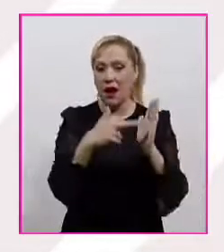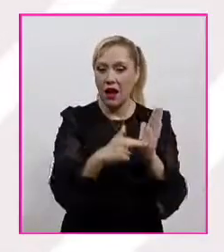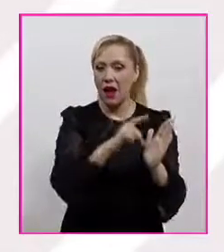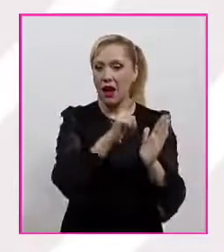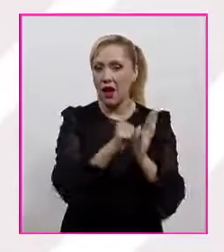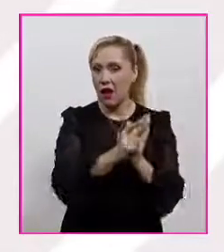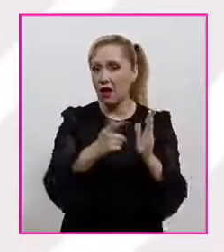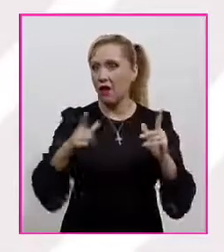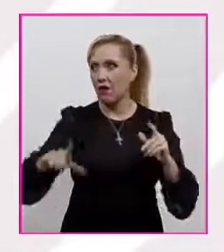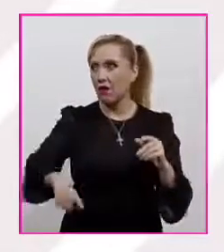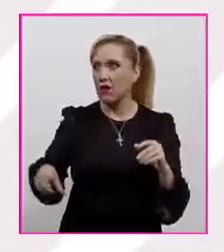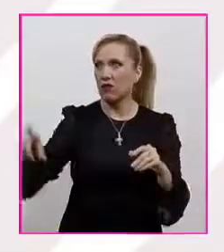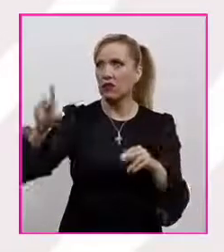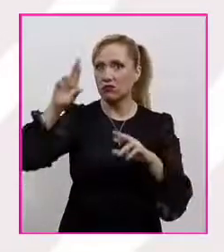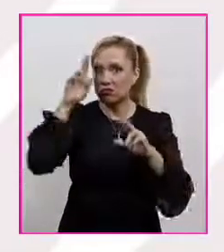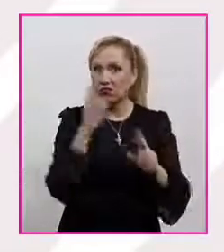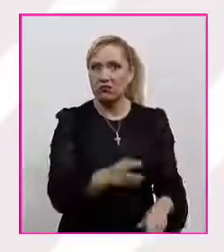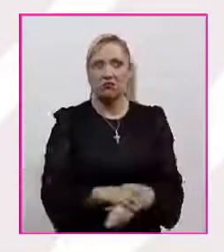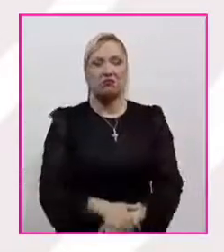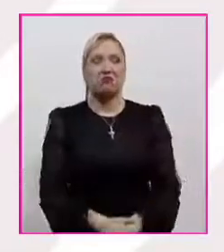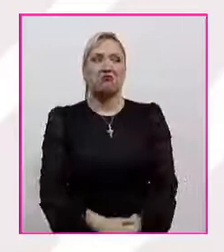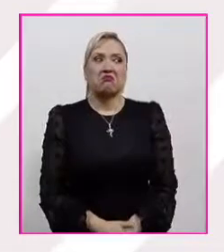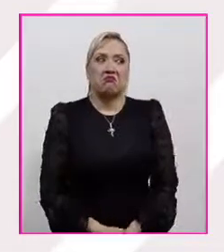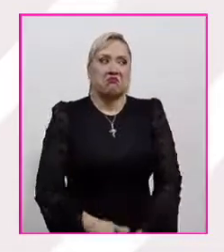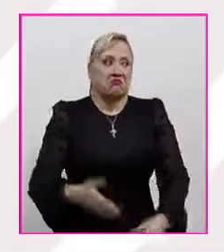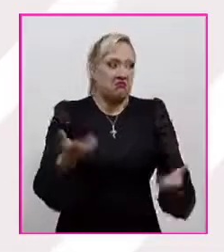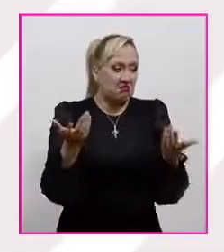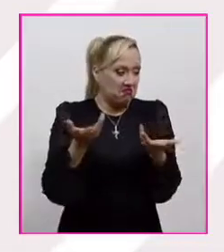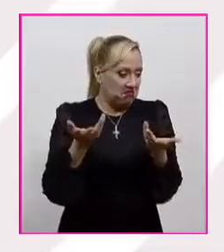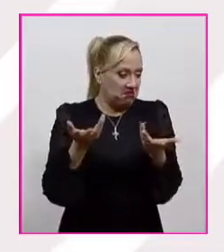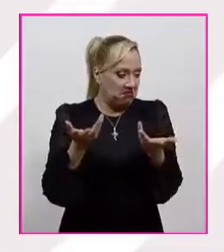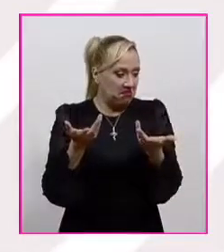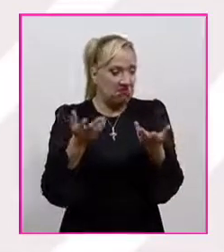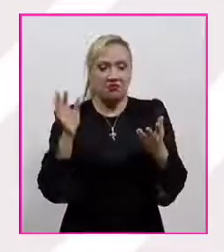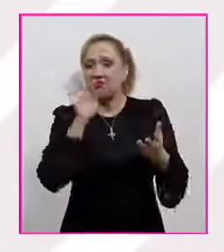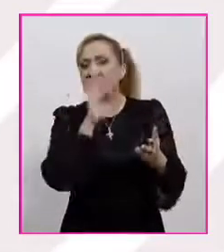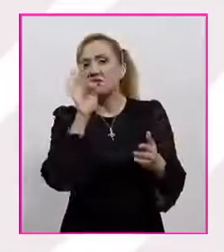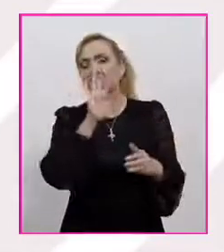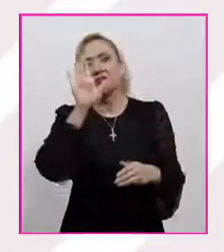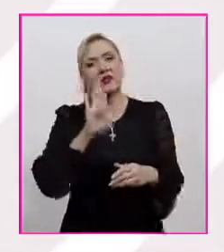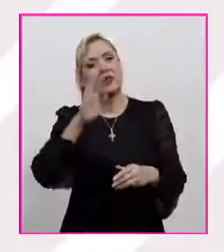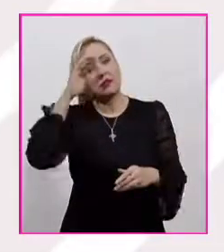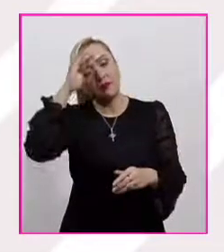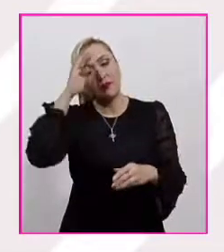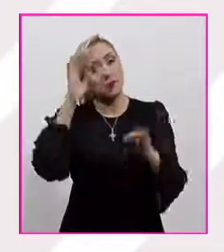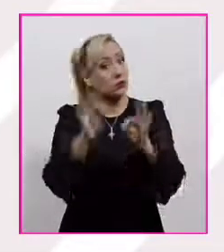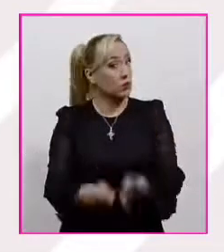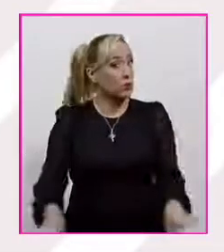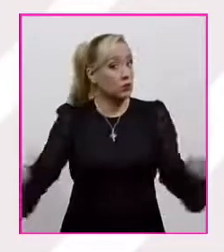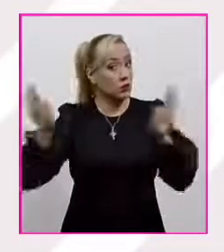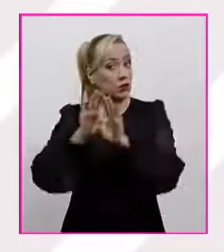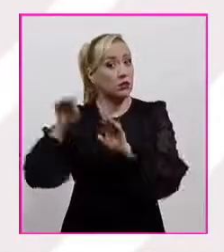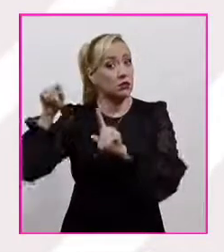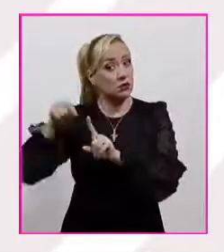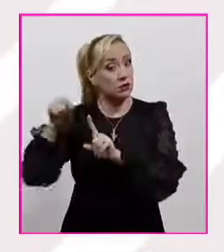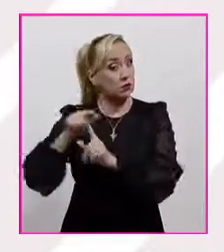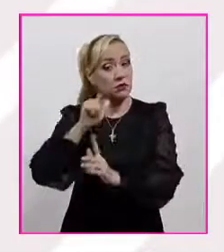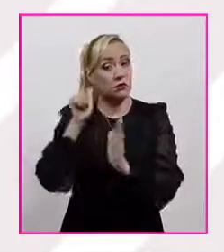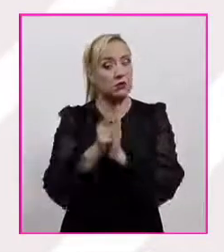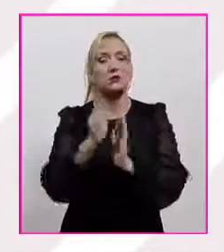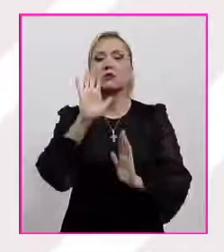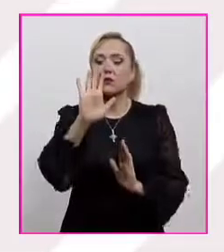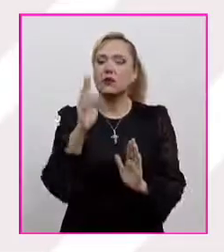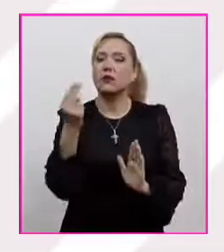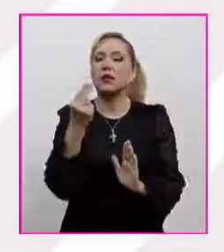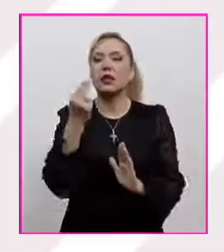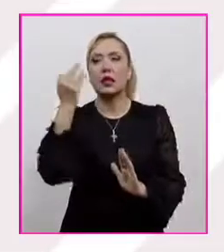movilidad? Quizás esta parte de verlo como una prioridad, más allá de tratar de